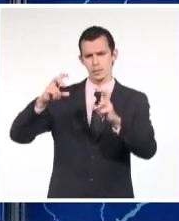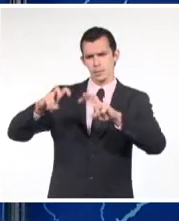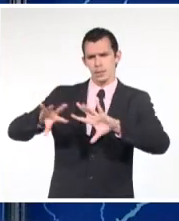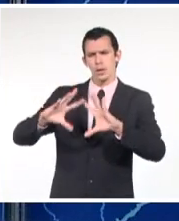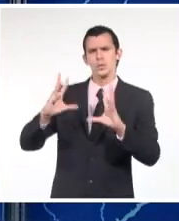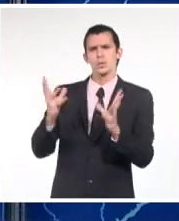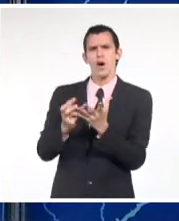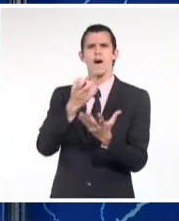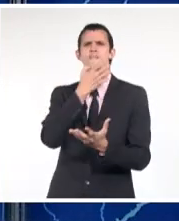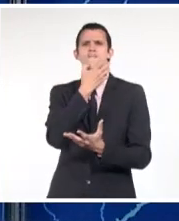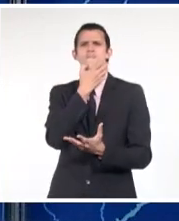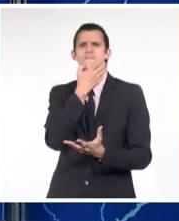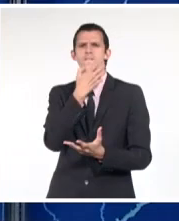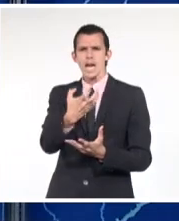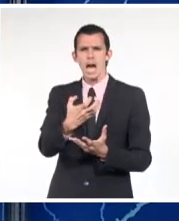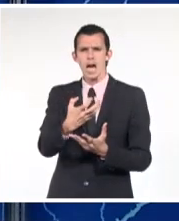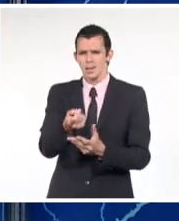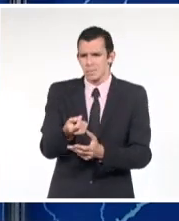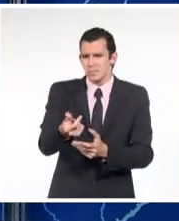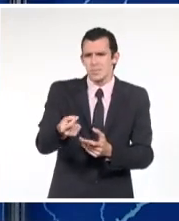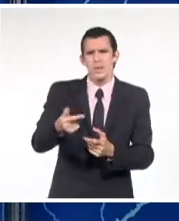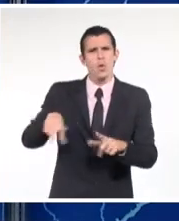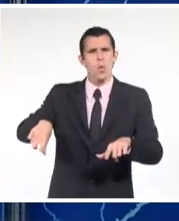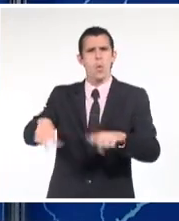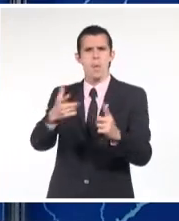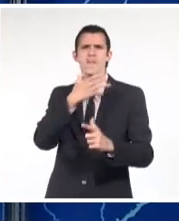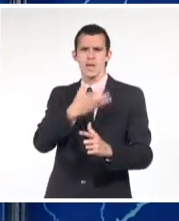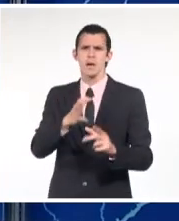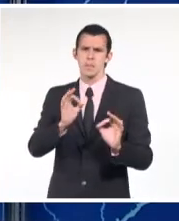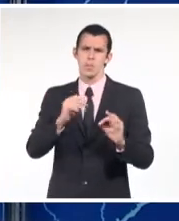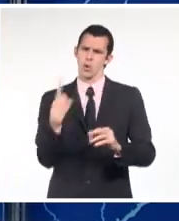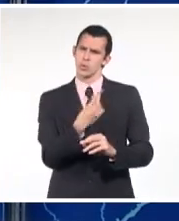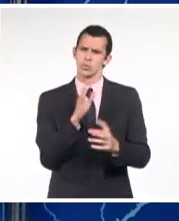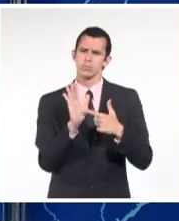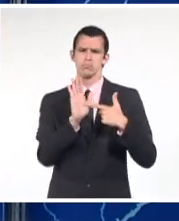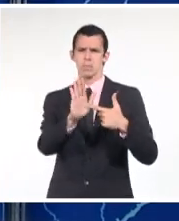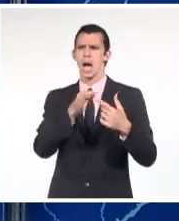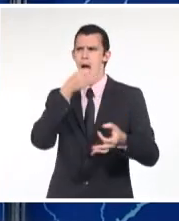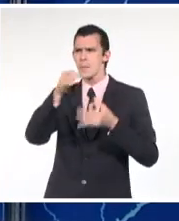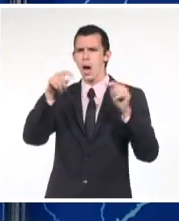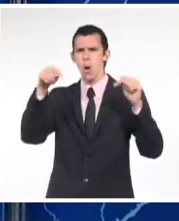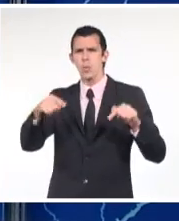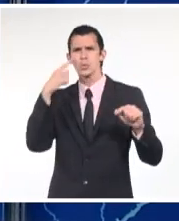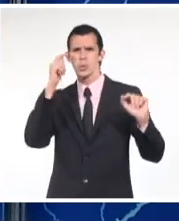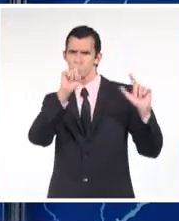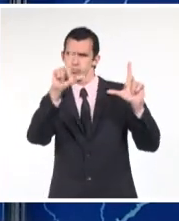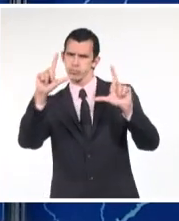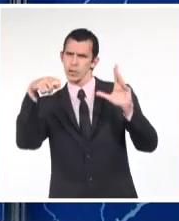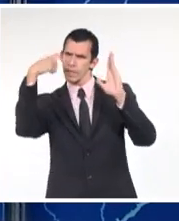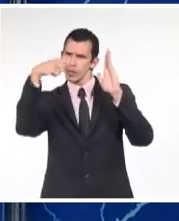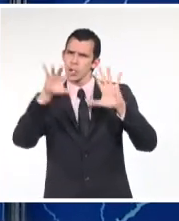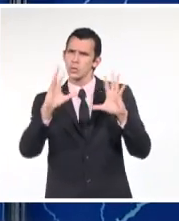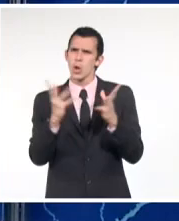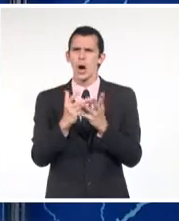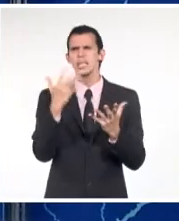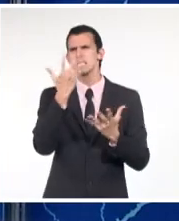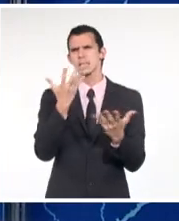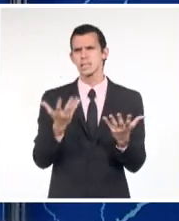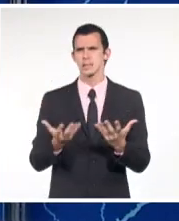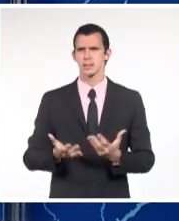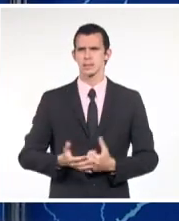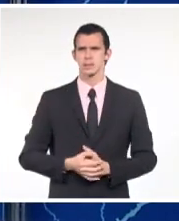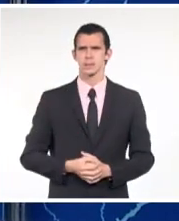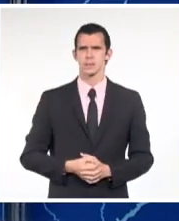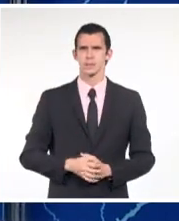partida física del comandante en jefe, hoy nos acercamos a las vivencias que atesoraba junto al líder de la Revolución Cubana, el